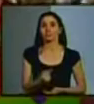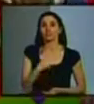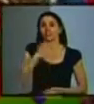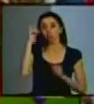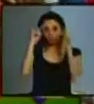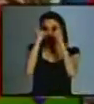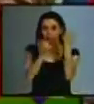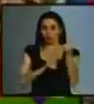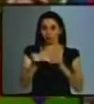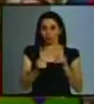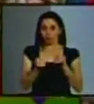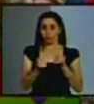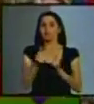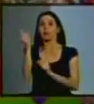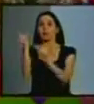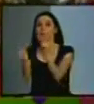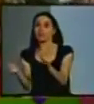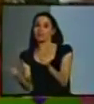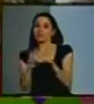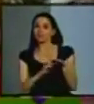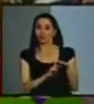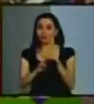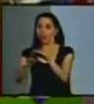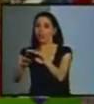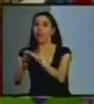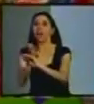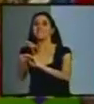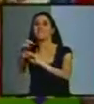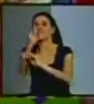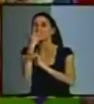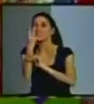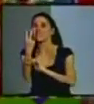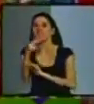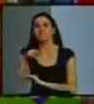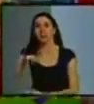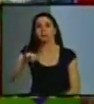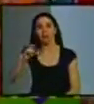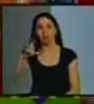Yo era un chofer que solía llevar a la gente a visitar a Mandela.